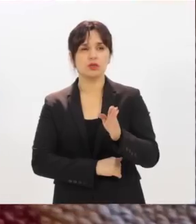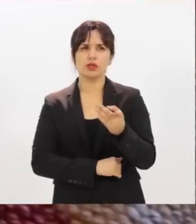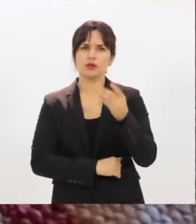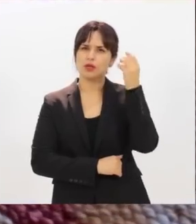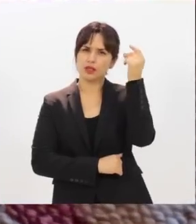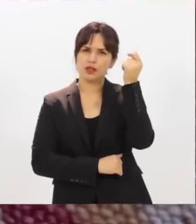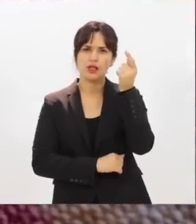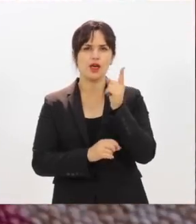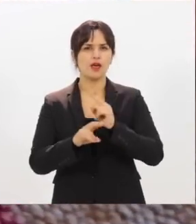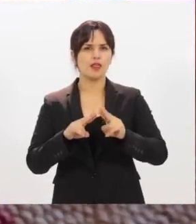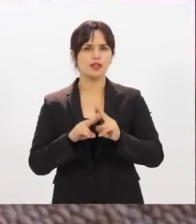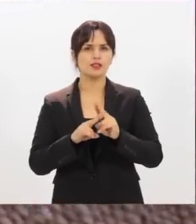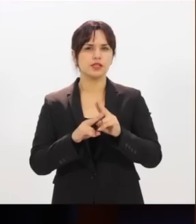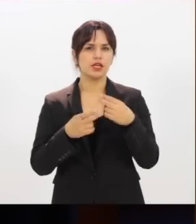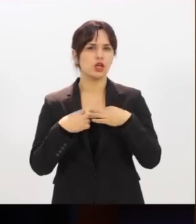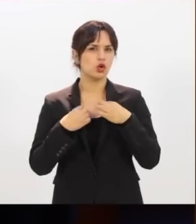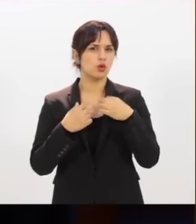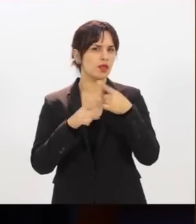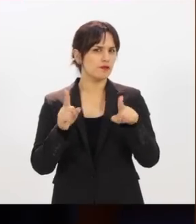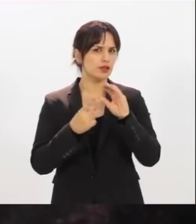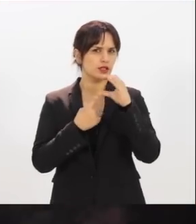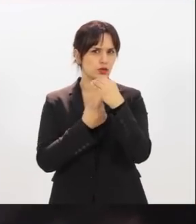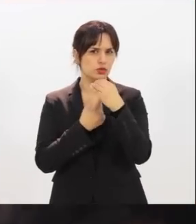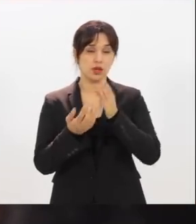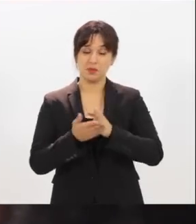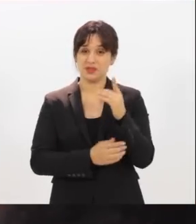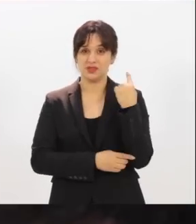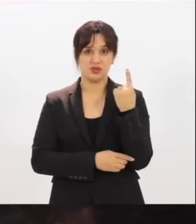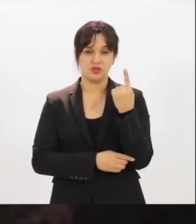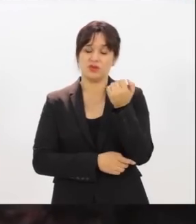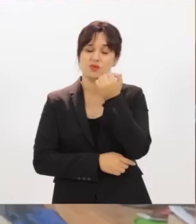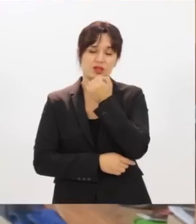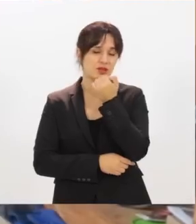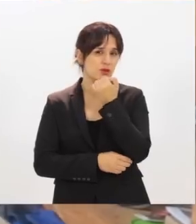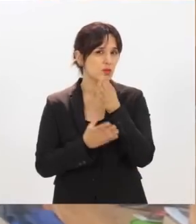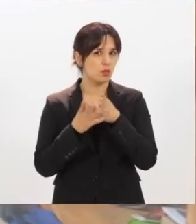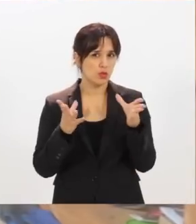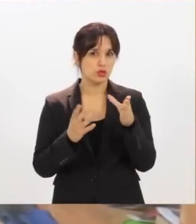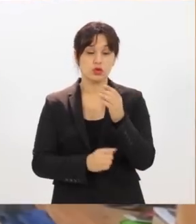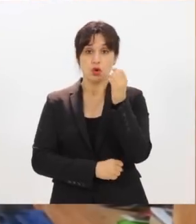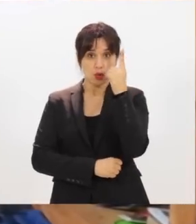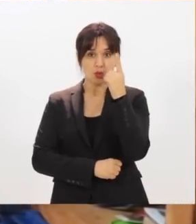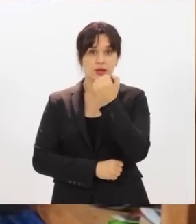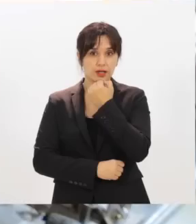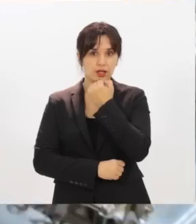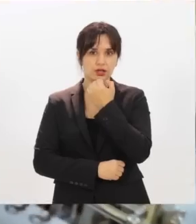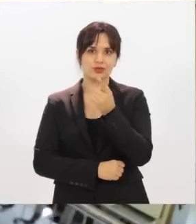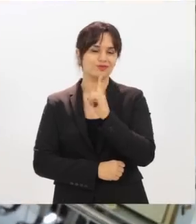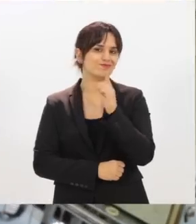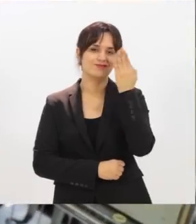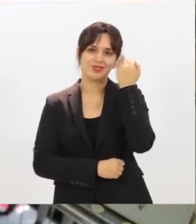idea de diseñar ropa intercultural. Partí sola, cometí muchos errores. Uno de ellos fue no